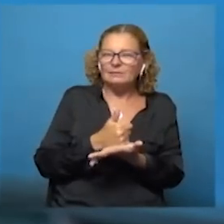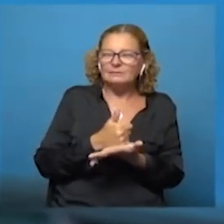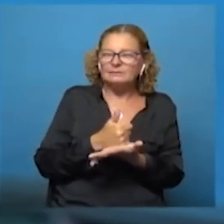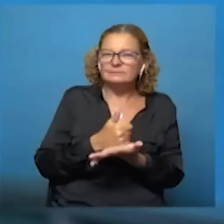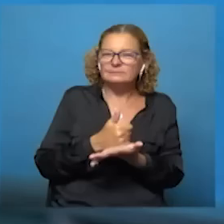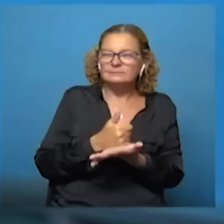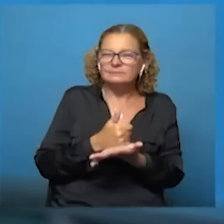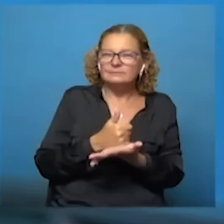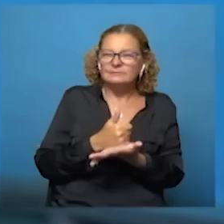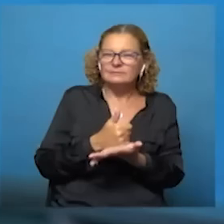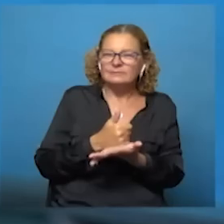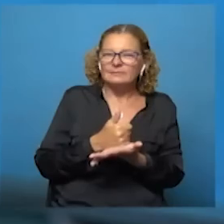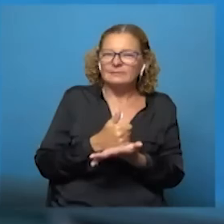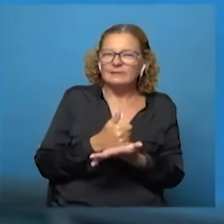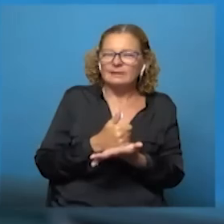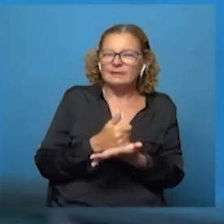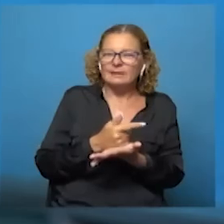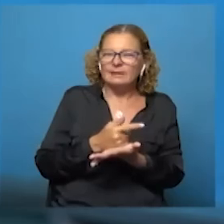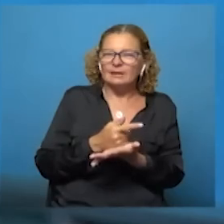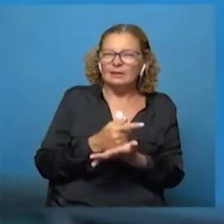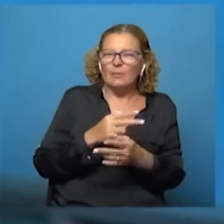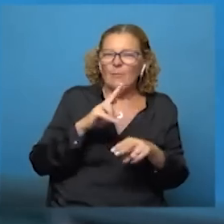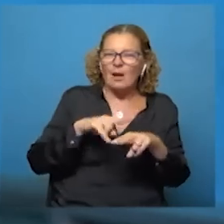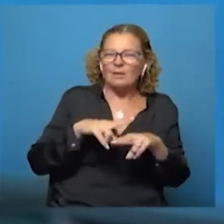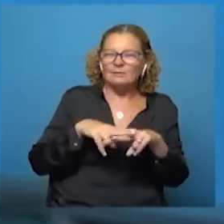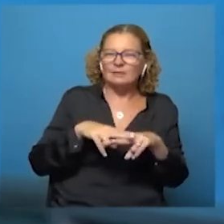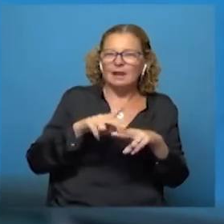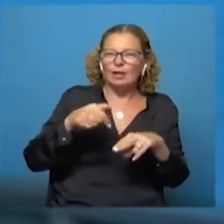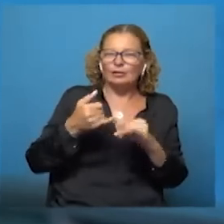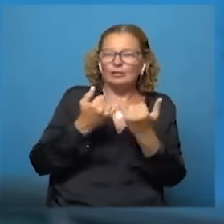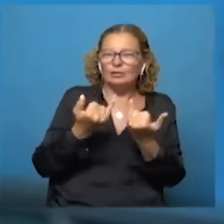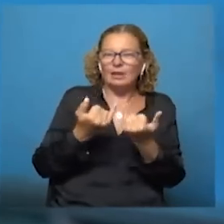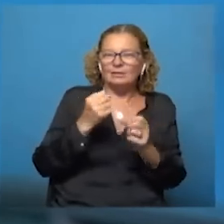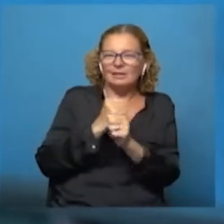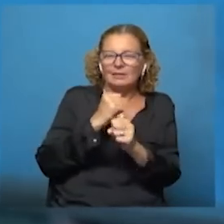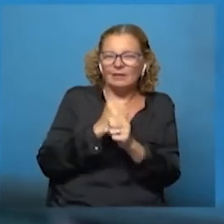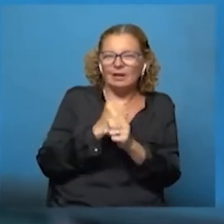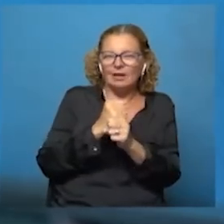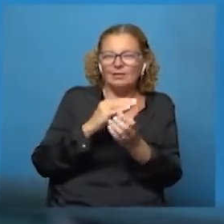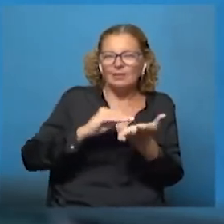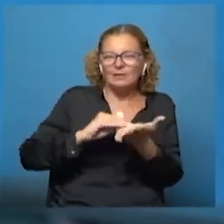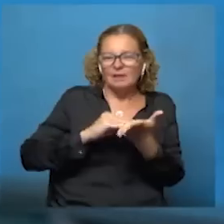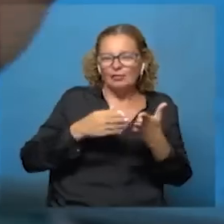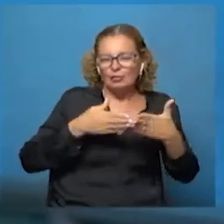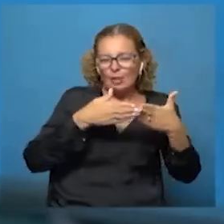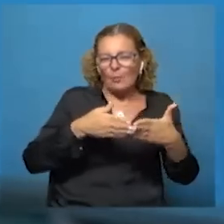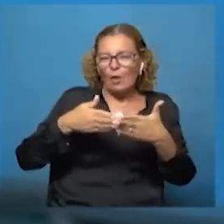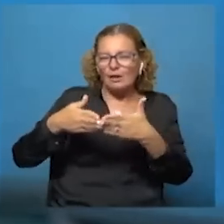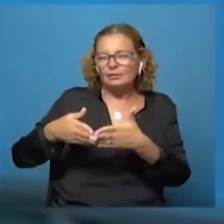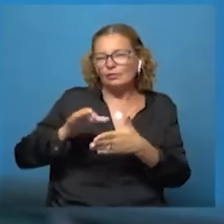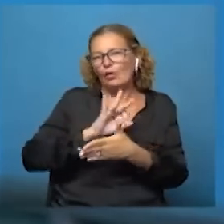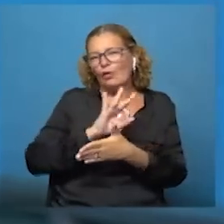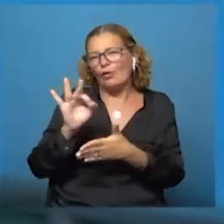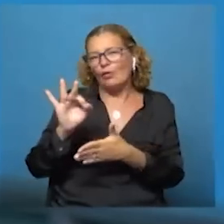mortal del salmón y la falta de oxígeno un Marte y al otro día está desempeñándose en la administración Nacional de Puerto o